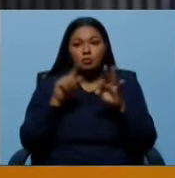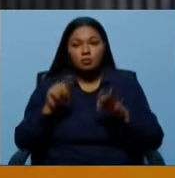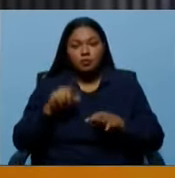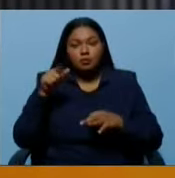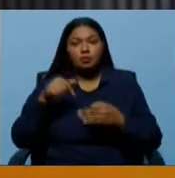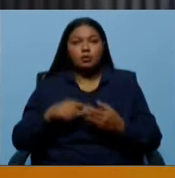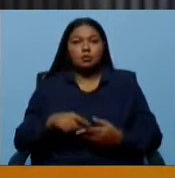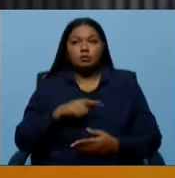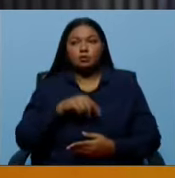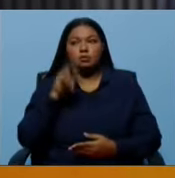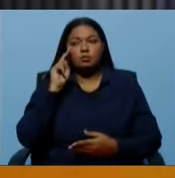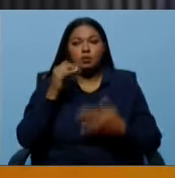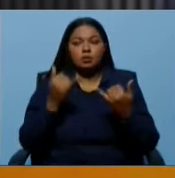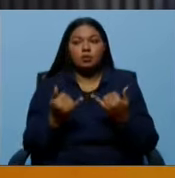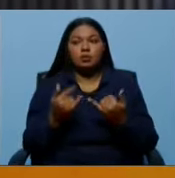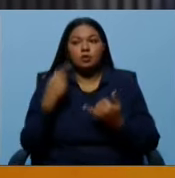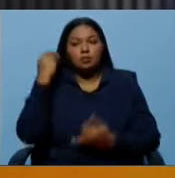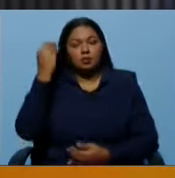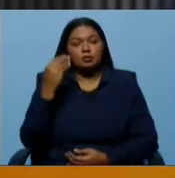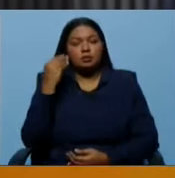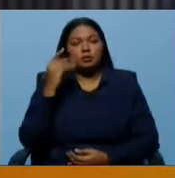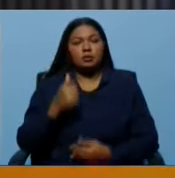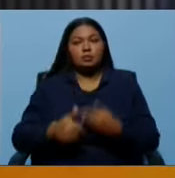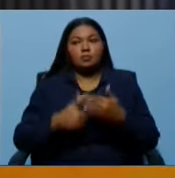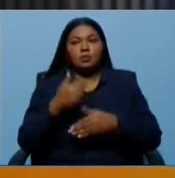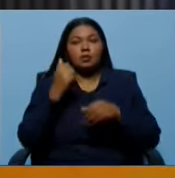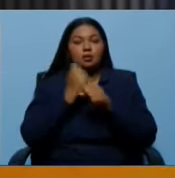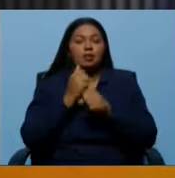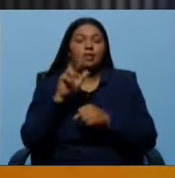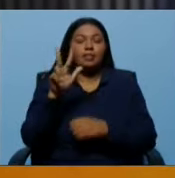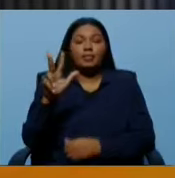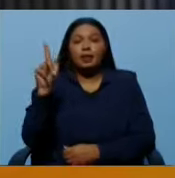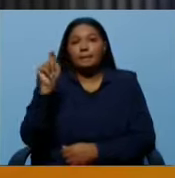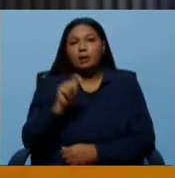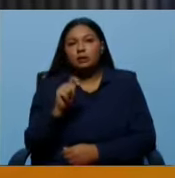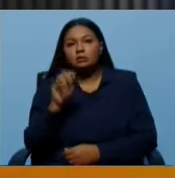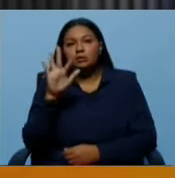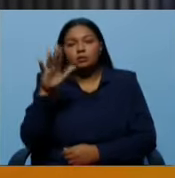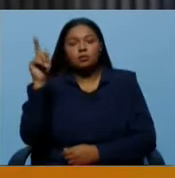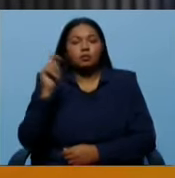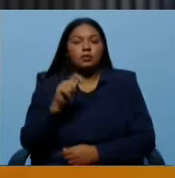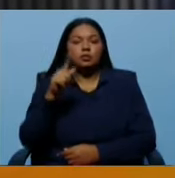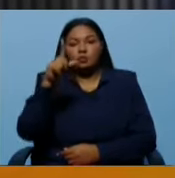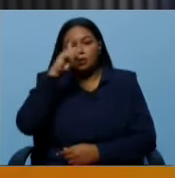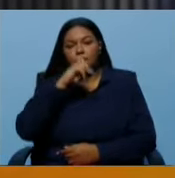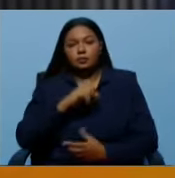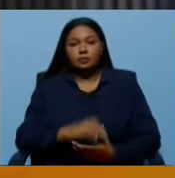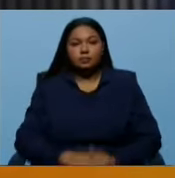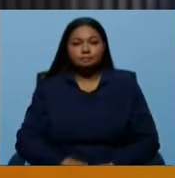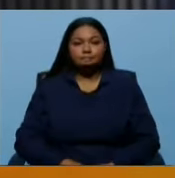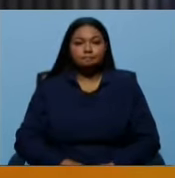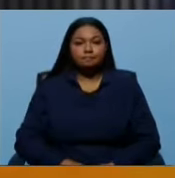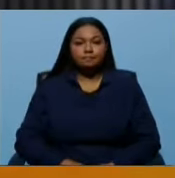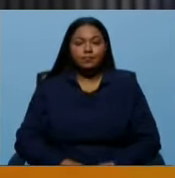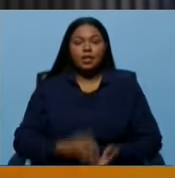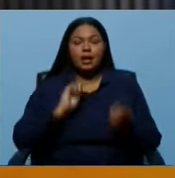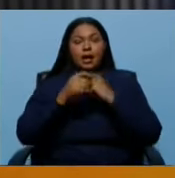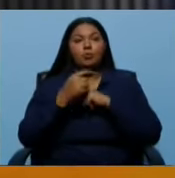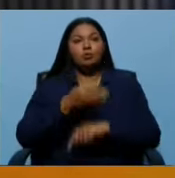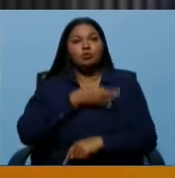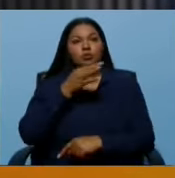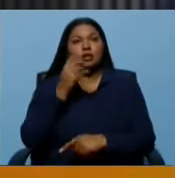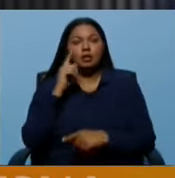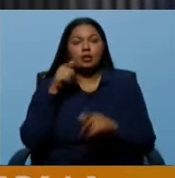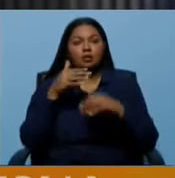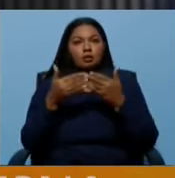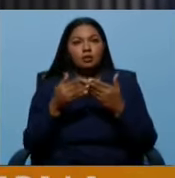temas de arreglos que se pueden pensar que son de una gestión de 3 meses, de 5 meses, de 1 año. Es el cambio de una sociedad, es el cambio de la